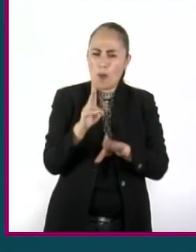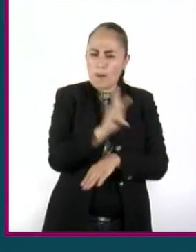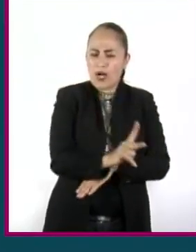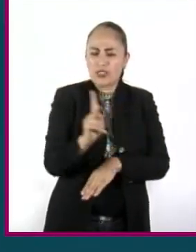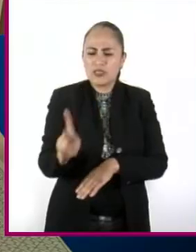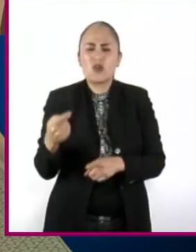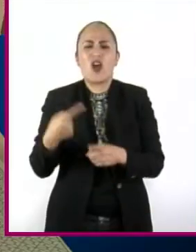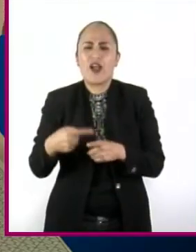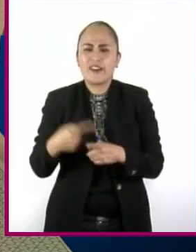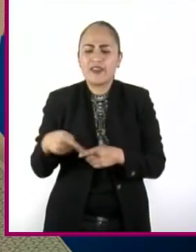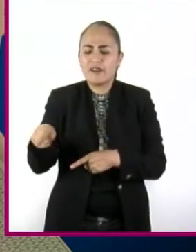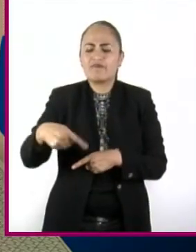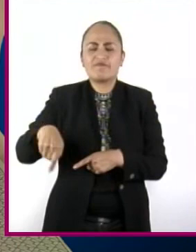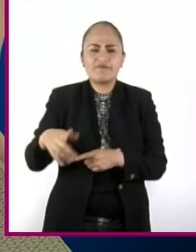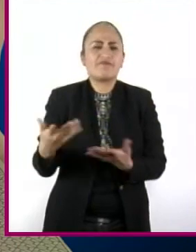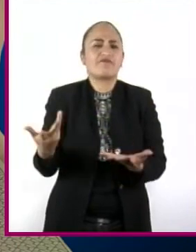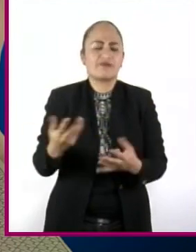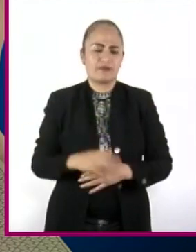crees?